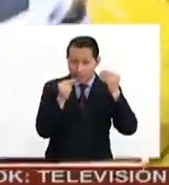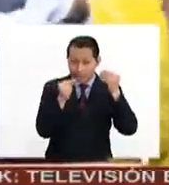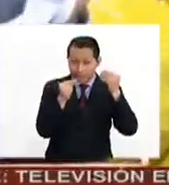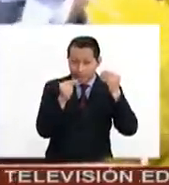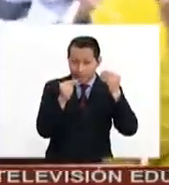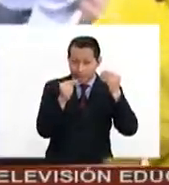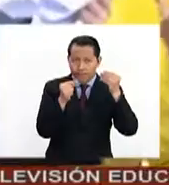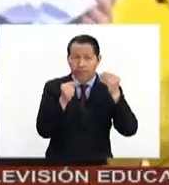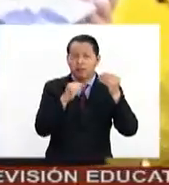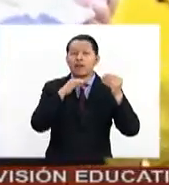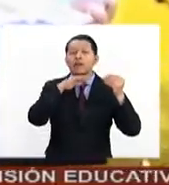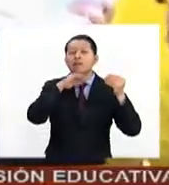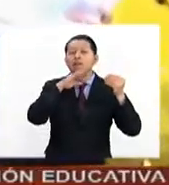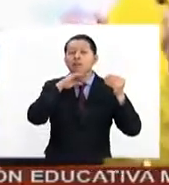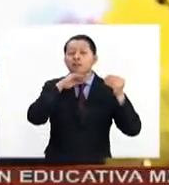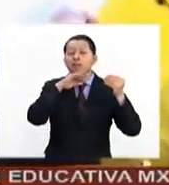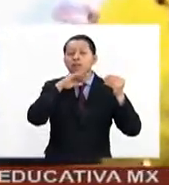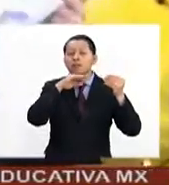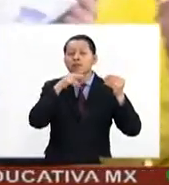basura.